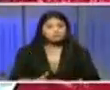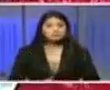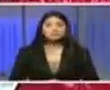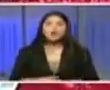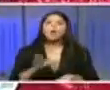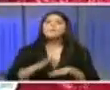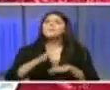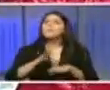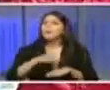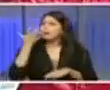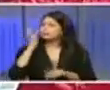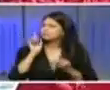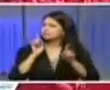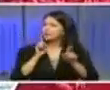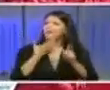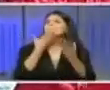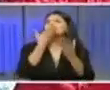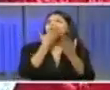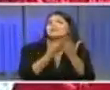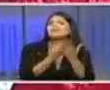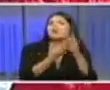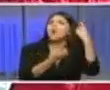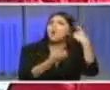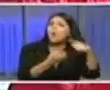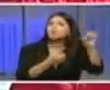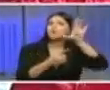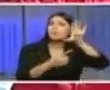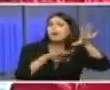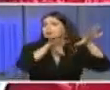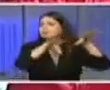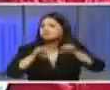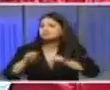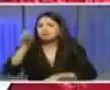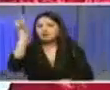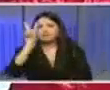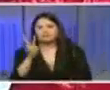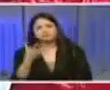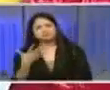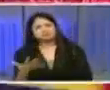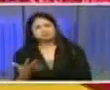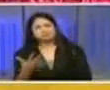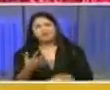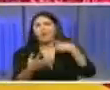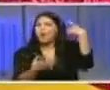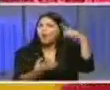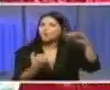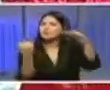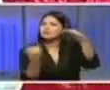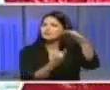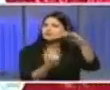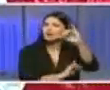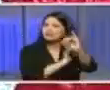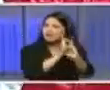porque pretenden ir a pedir la intervención de Venezuela en organismos internacionales,